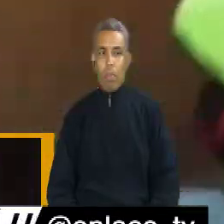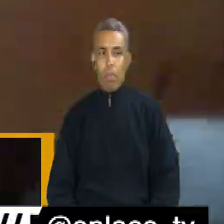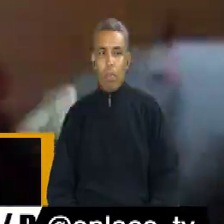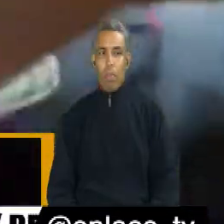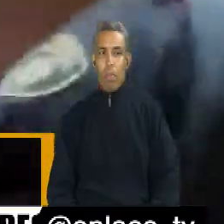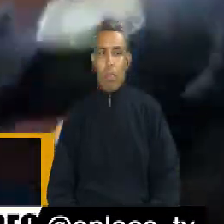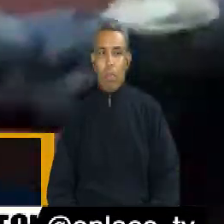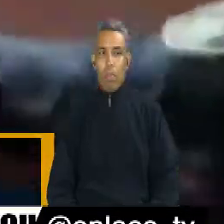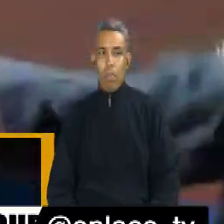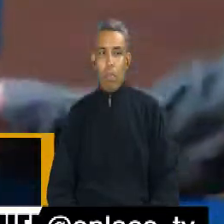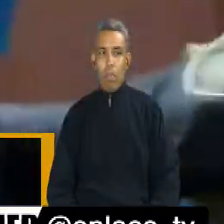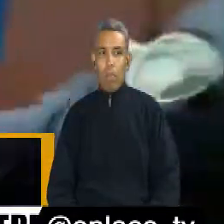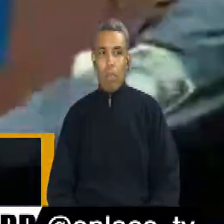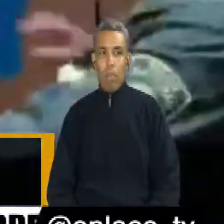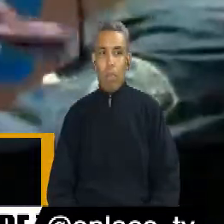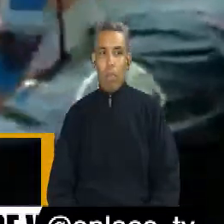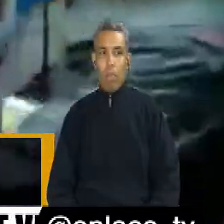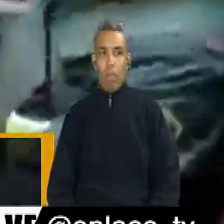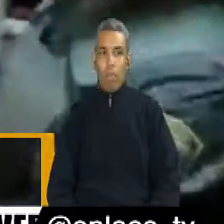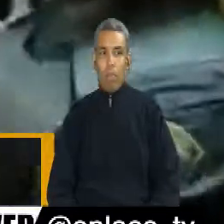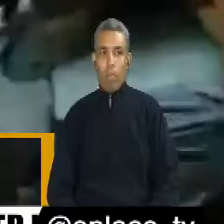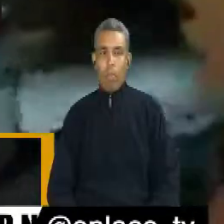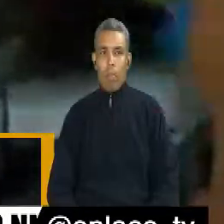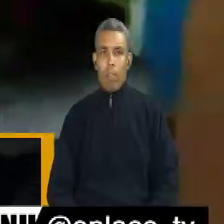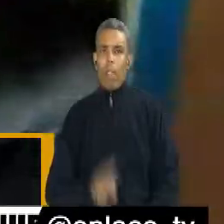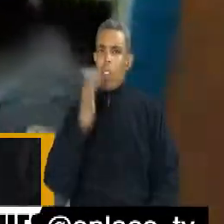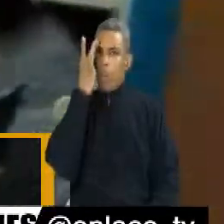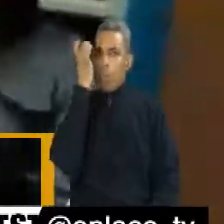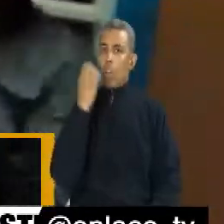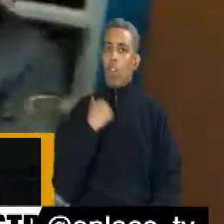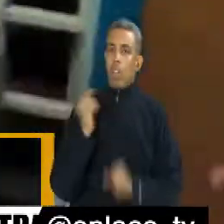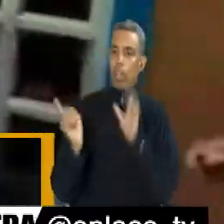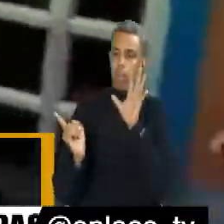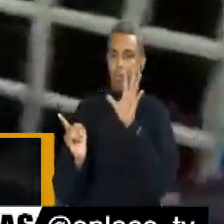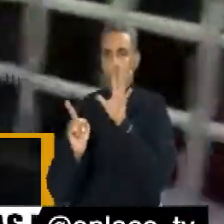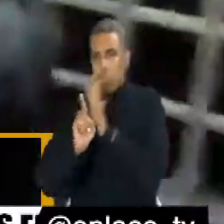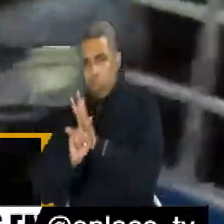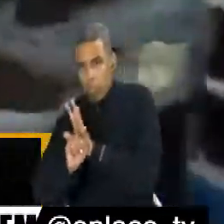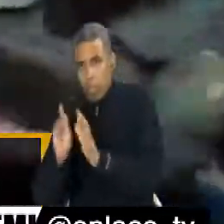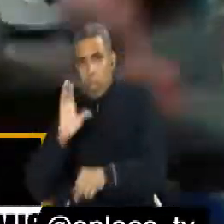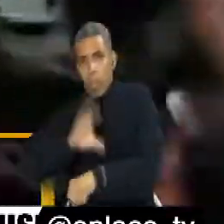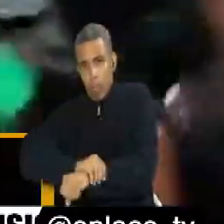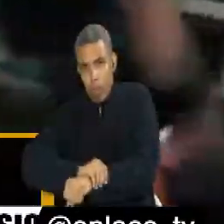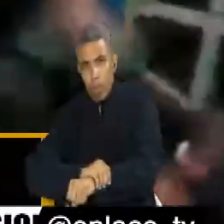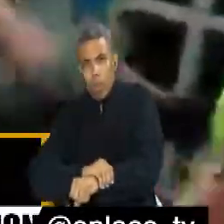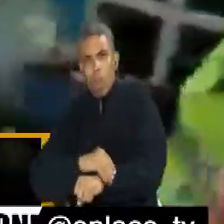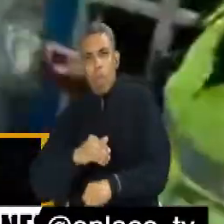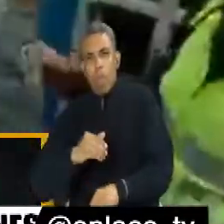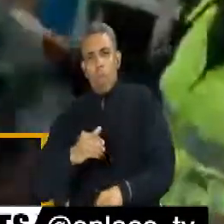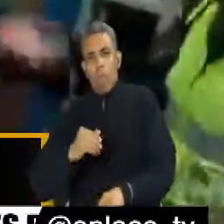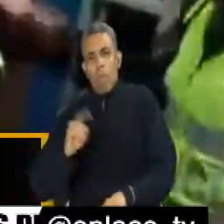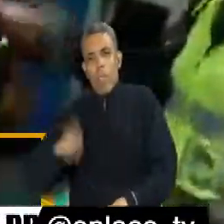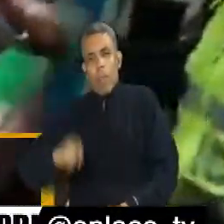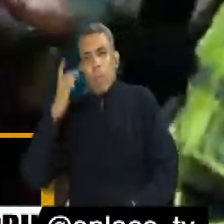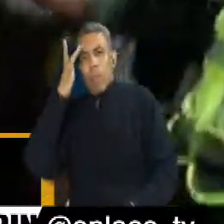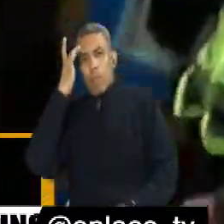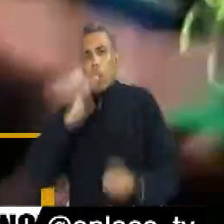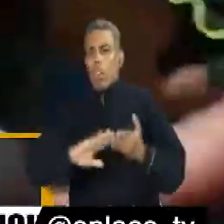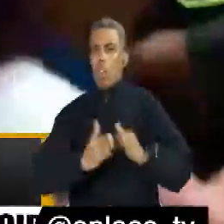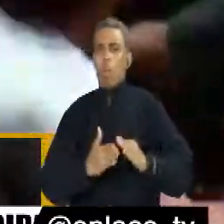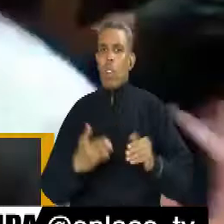Aún se desconoce el porqué de la diligencia policial y del porqué también de la reacción de la comunidad